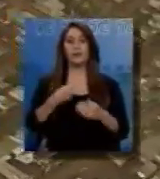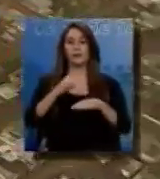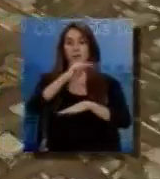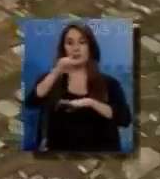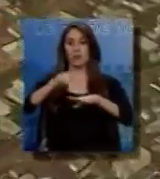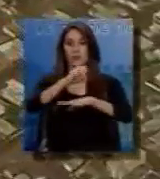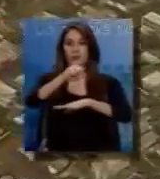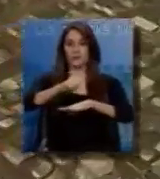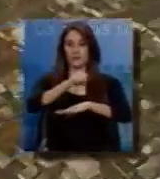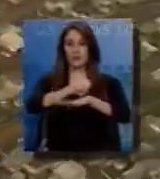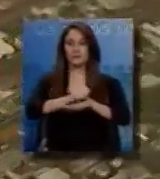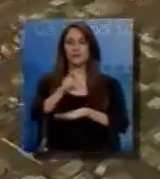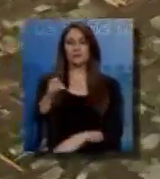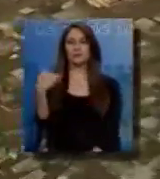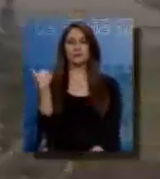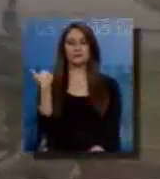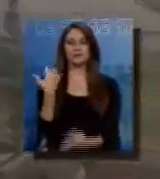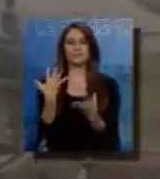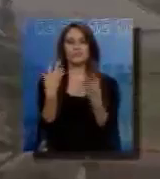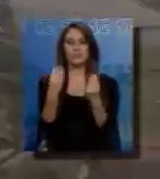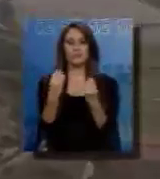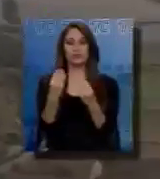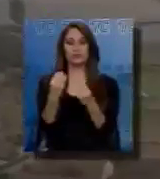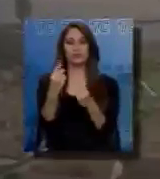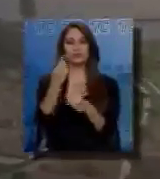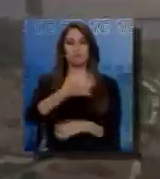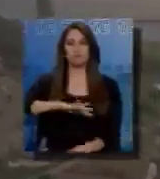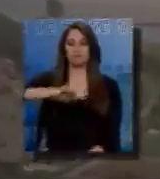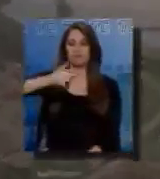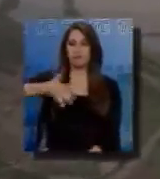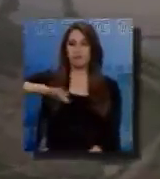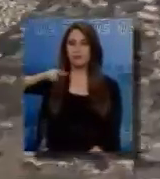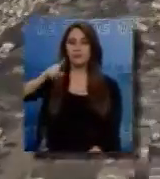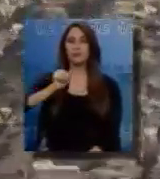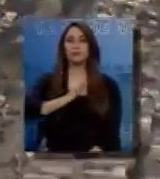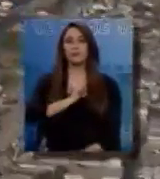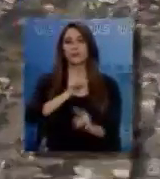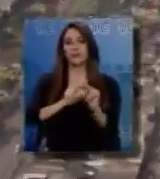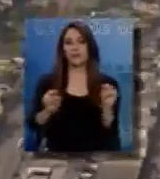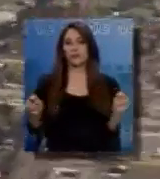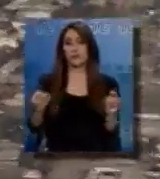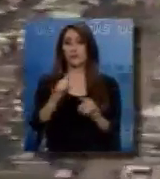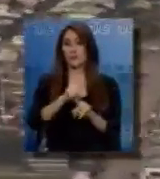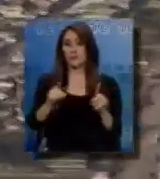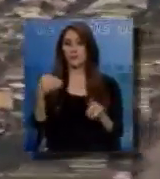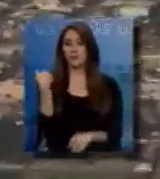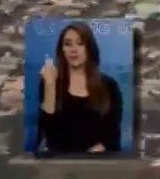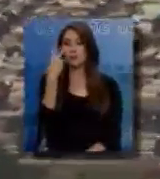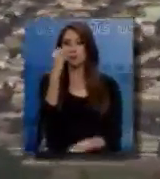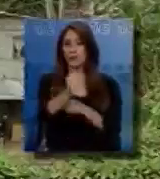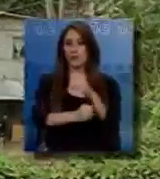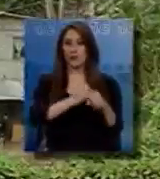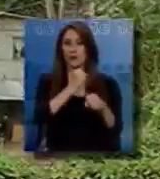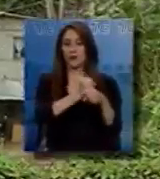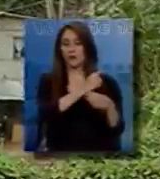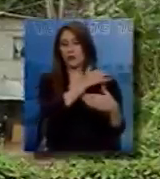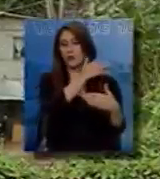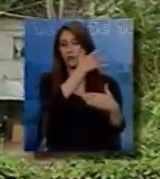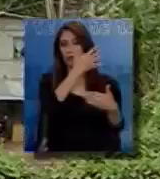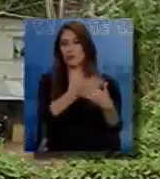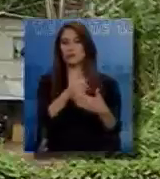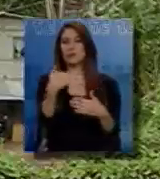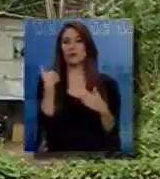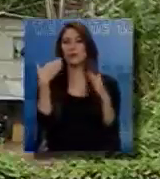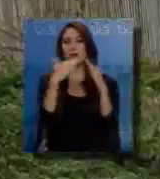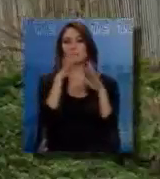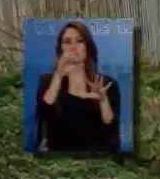Sinaí está conformado por una serie de colinas y canales naturales donde hace más de 20 años se asentaron viviendas